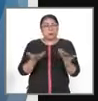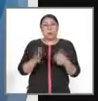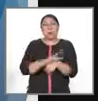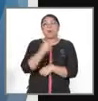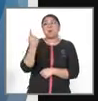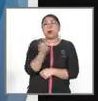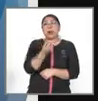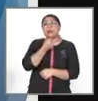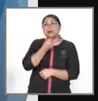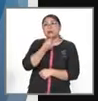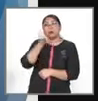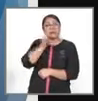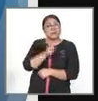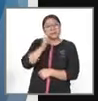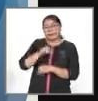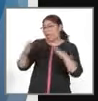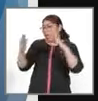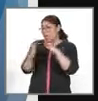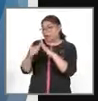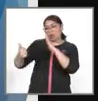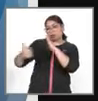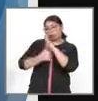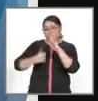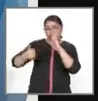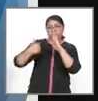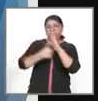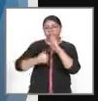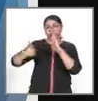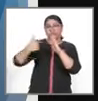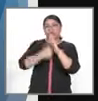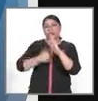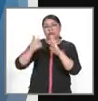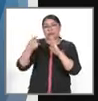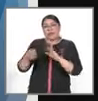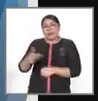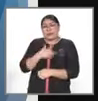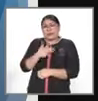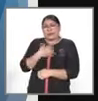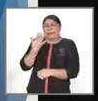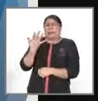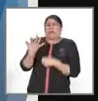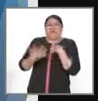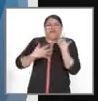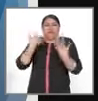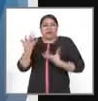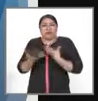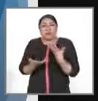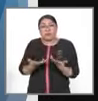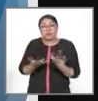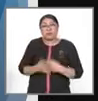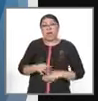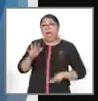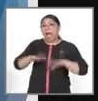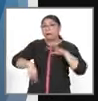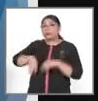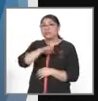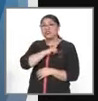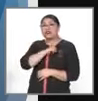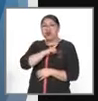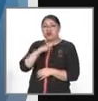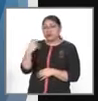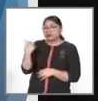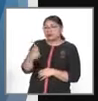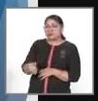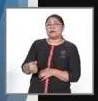eh Y eh Son se quedan solos en casa sin el apoyo de alguien que los esté cuidando entre otras